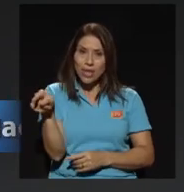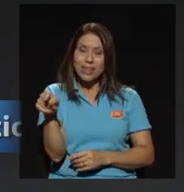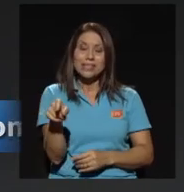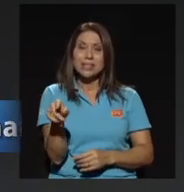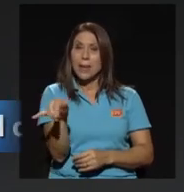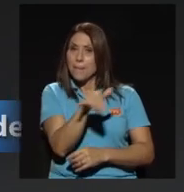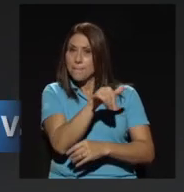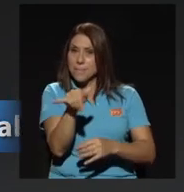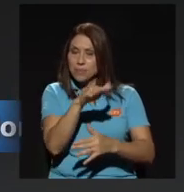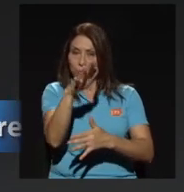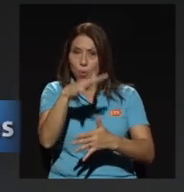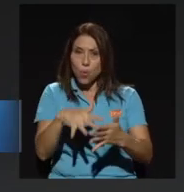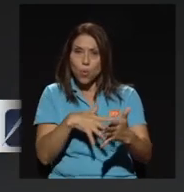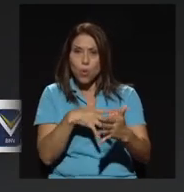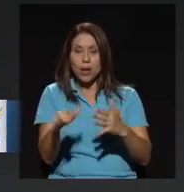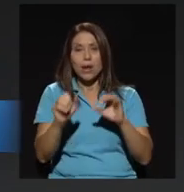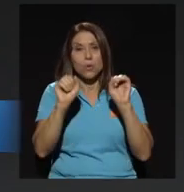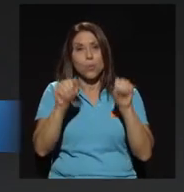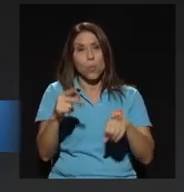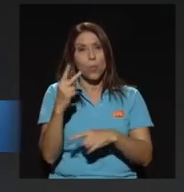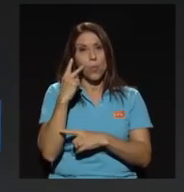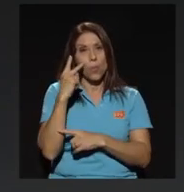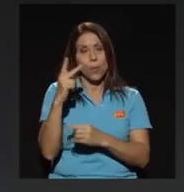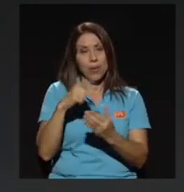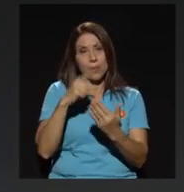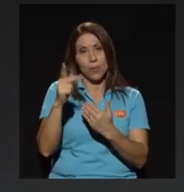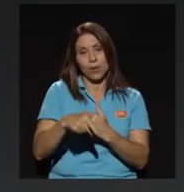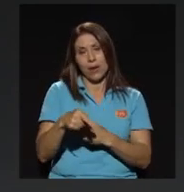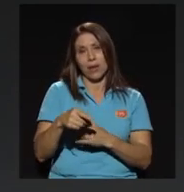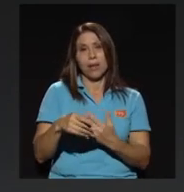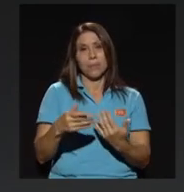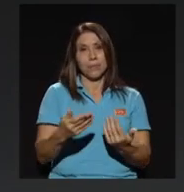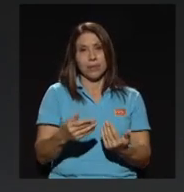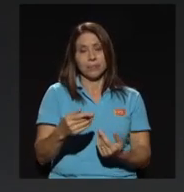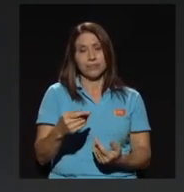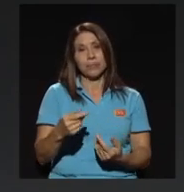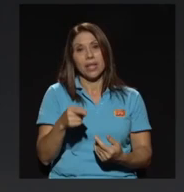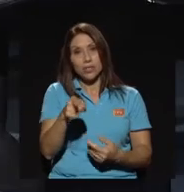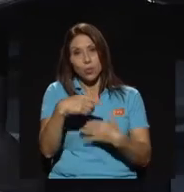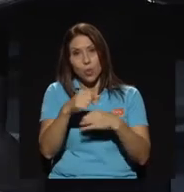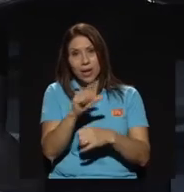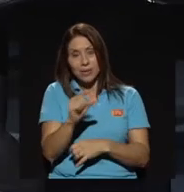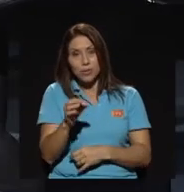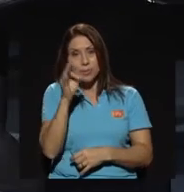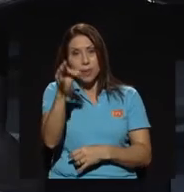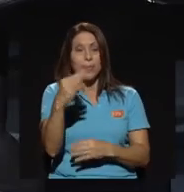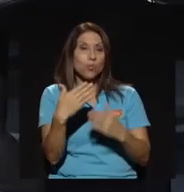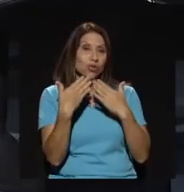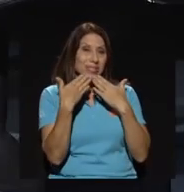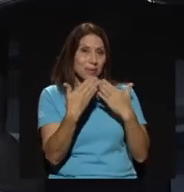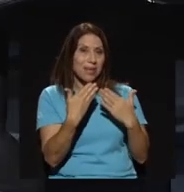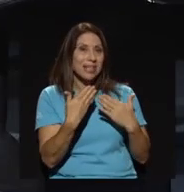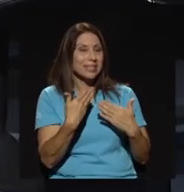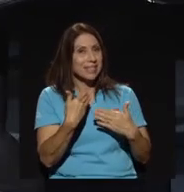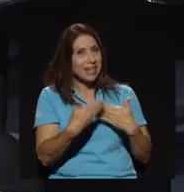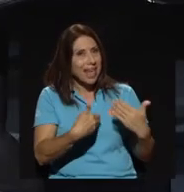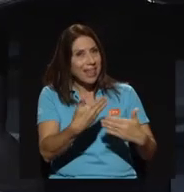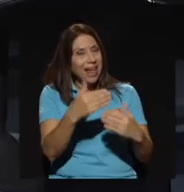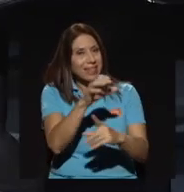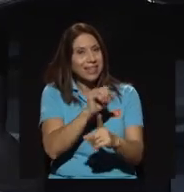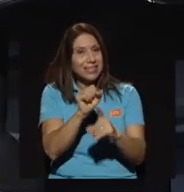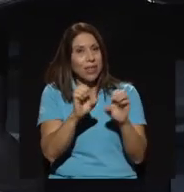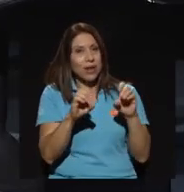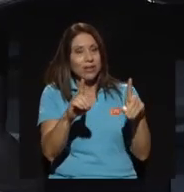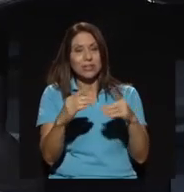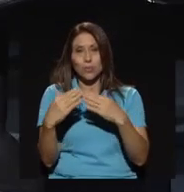mismos tiempos y circunstancias que lo han hecho en esta semana, en la próxima. Muchísimas gracias y adelante, Estado de la